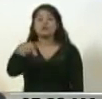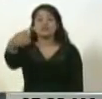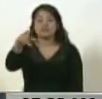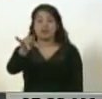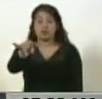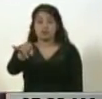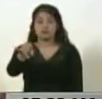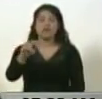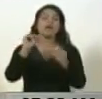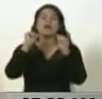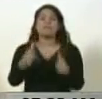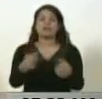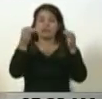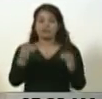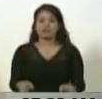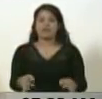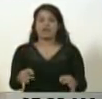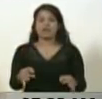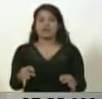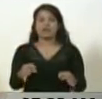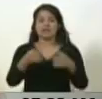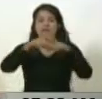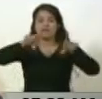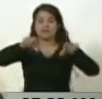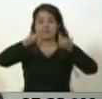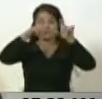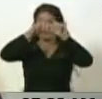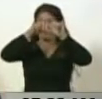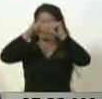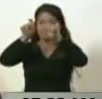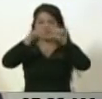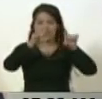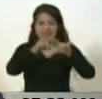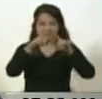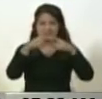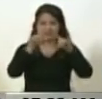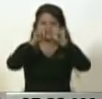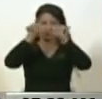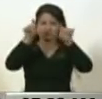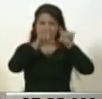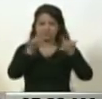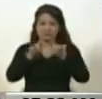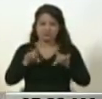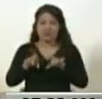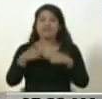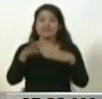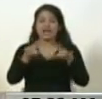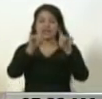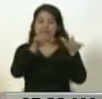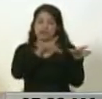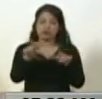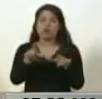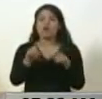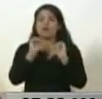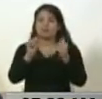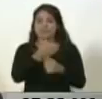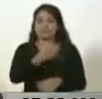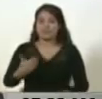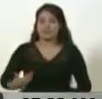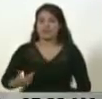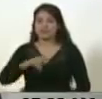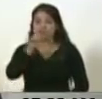va a entrar en funcionamiento con la circulación de las denominaciones que ya manifestó el presidente de la República